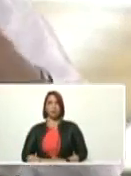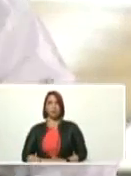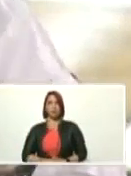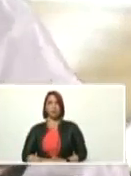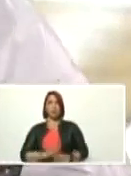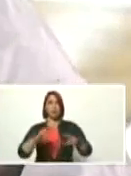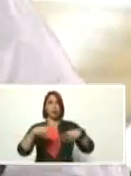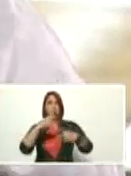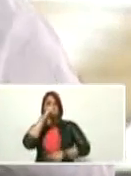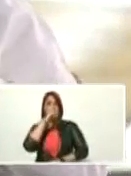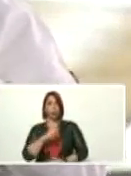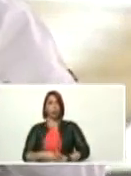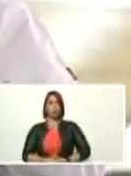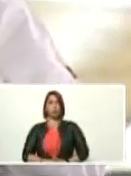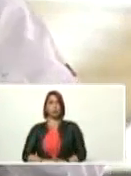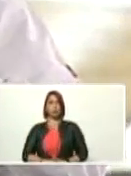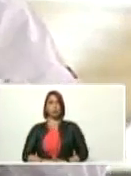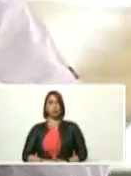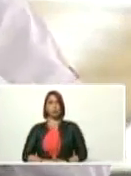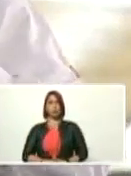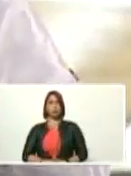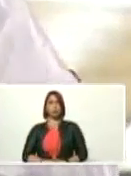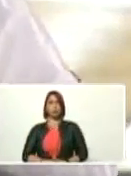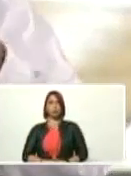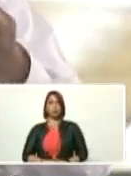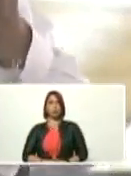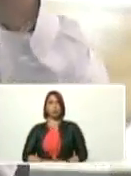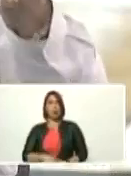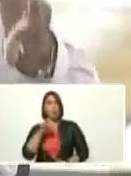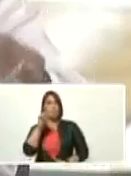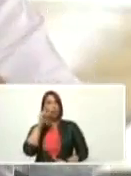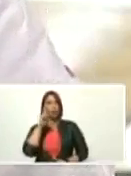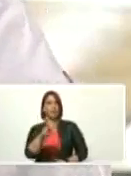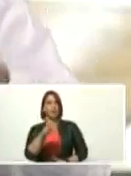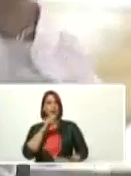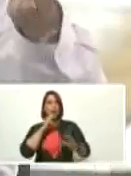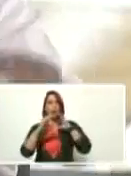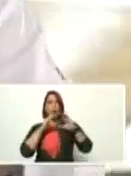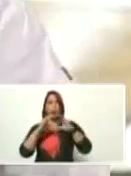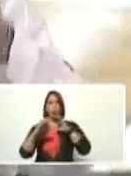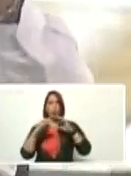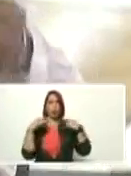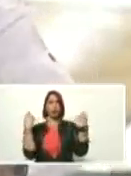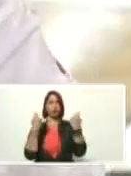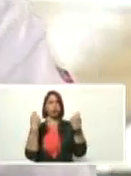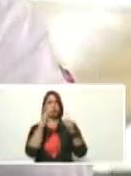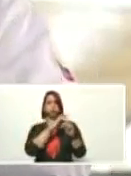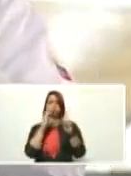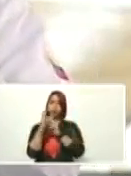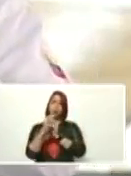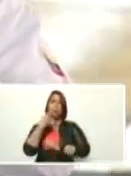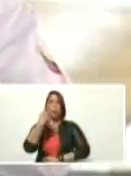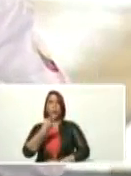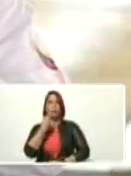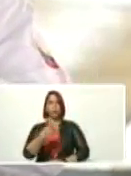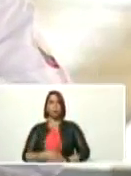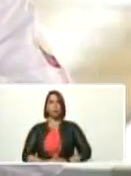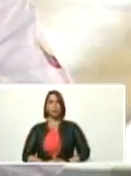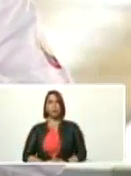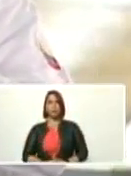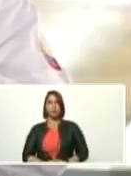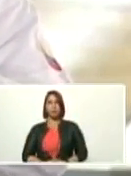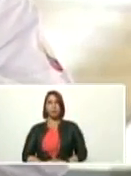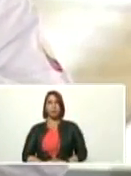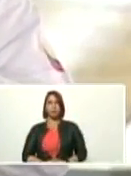Una nueva época desde el punto de vista comunicacional, cultural, político.